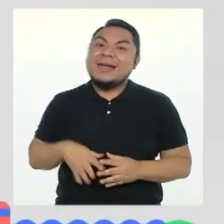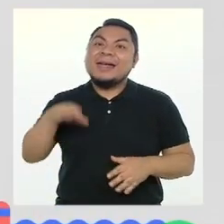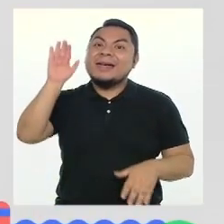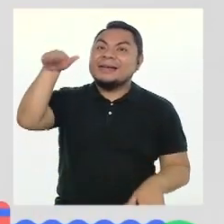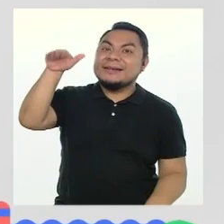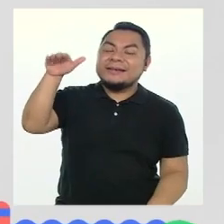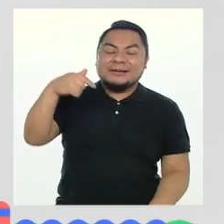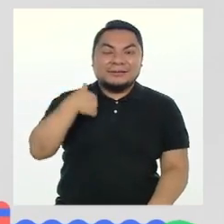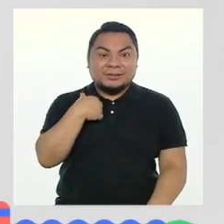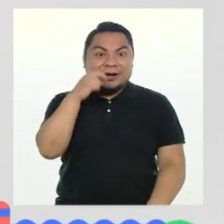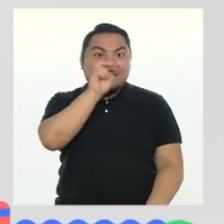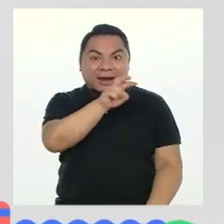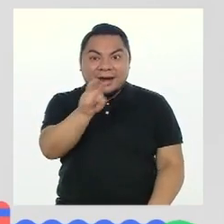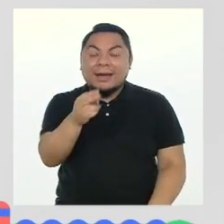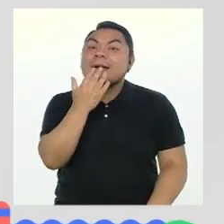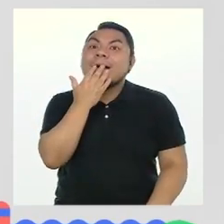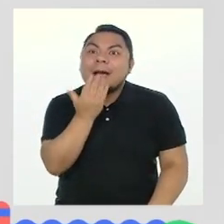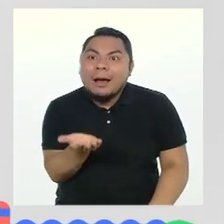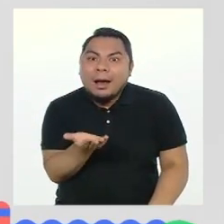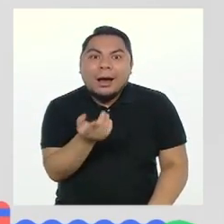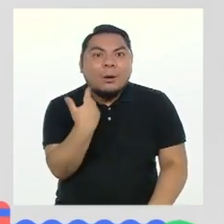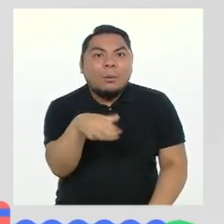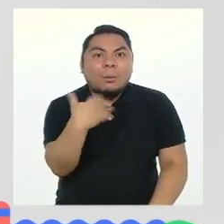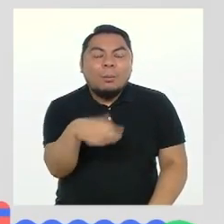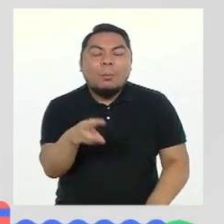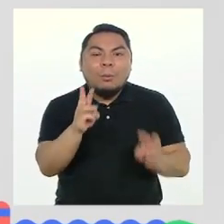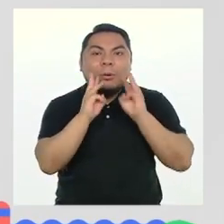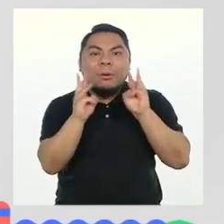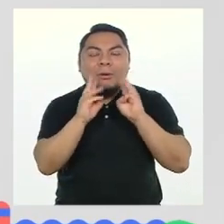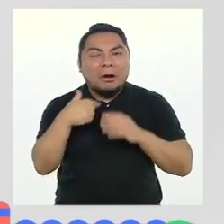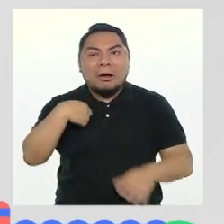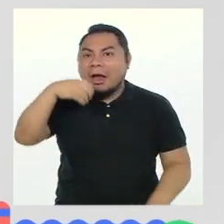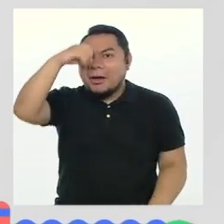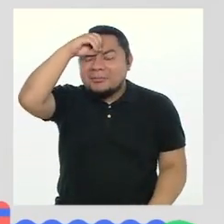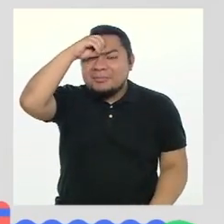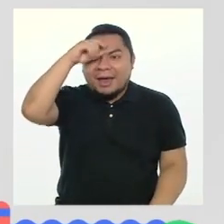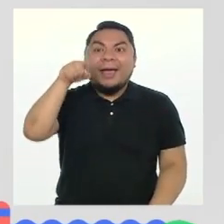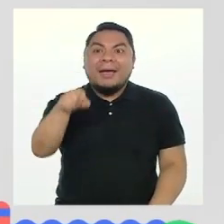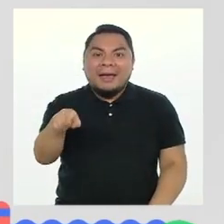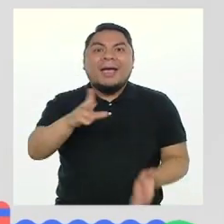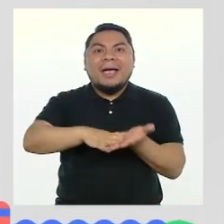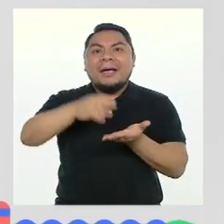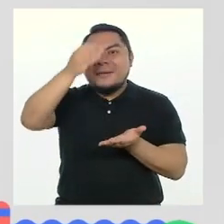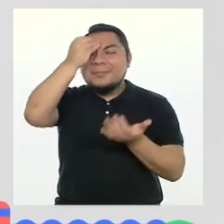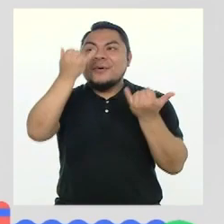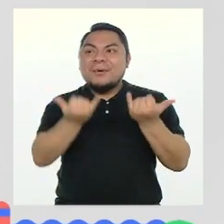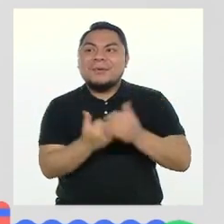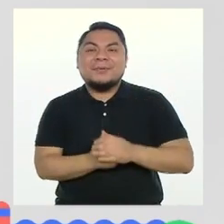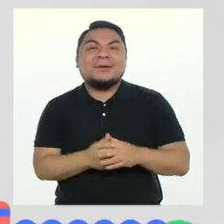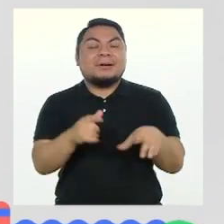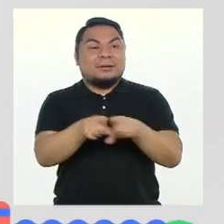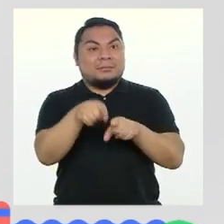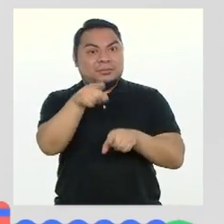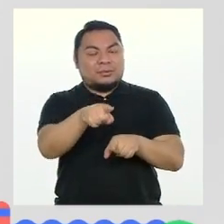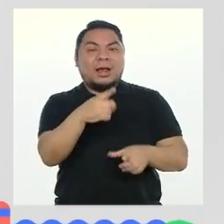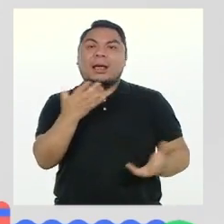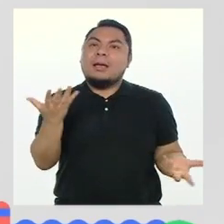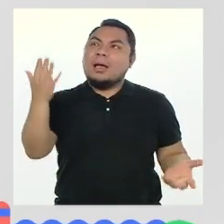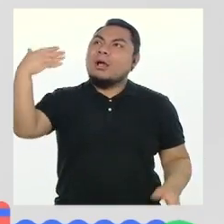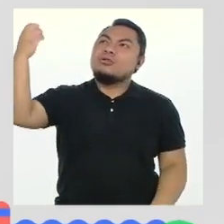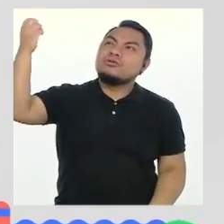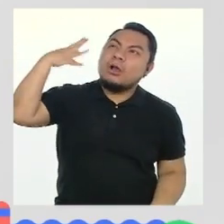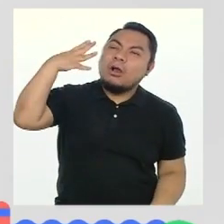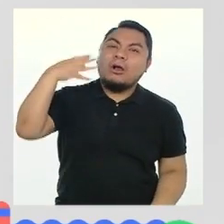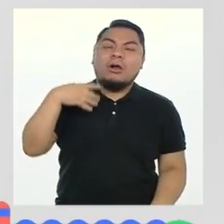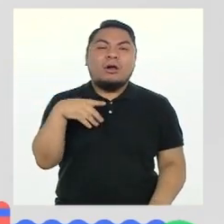Fatimita, me he quedado boquiabierto. ¿Cuántas cosas que no sabía estoy aprendiendo hoy? Tanto el calor como el